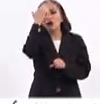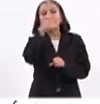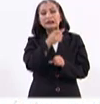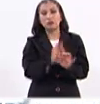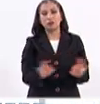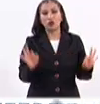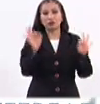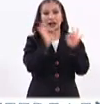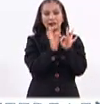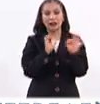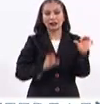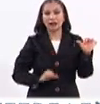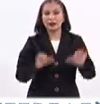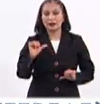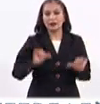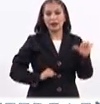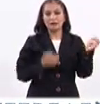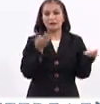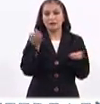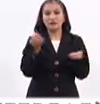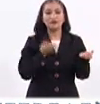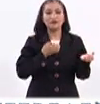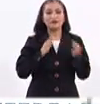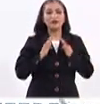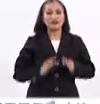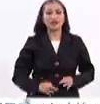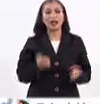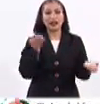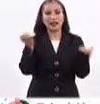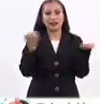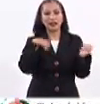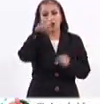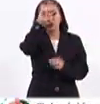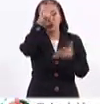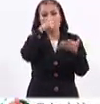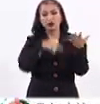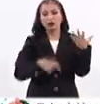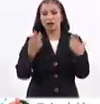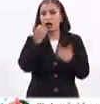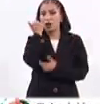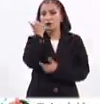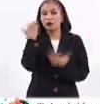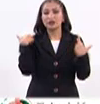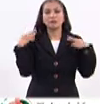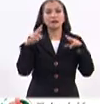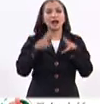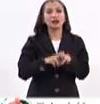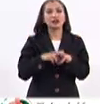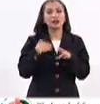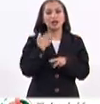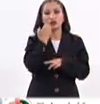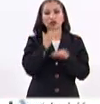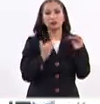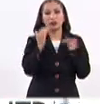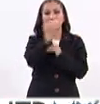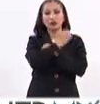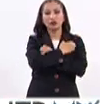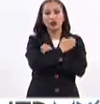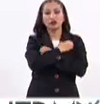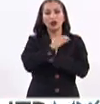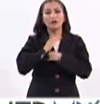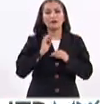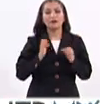la importancia de la activación física en la educación y las recomendaciones de los estudiantes y profesores de la Escuela Superior de